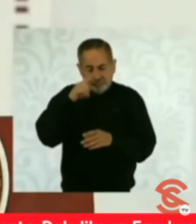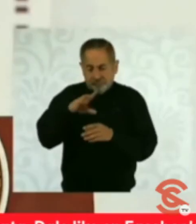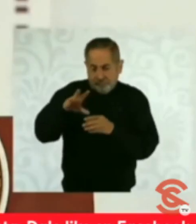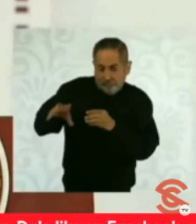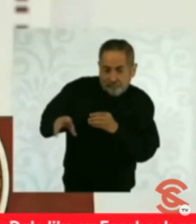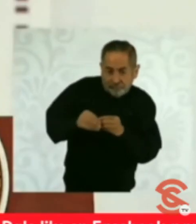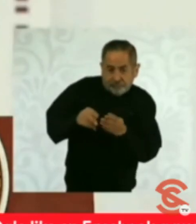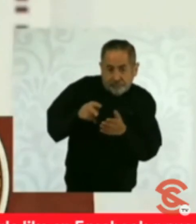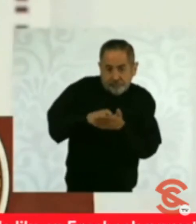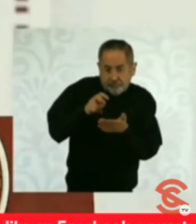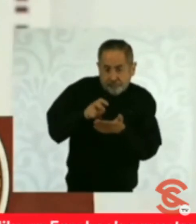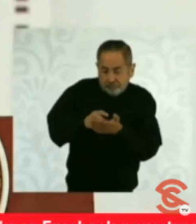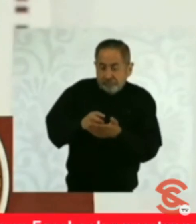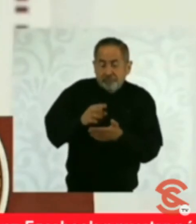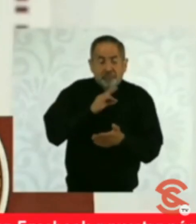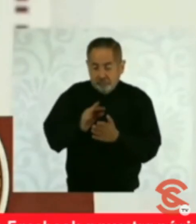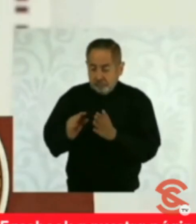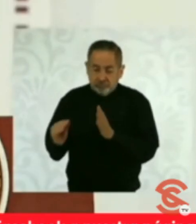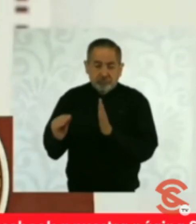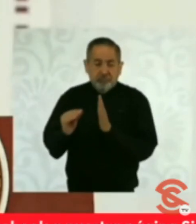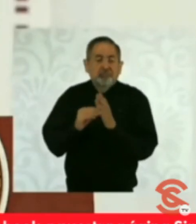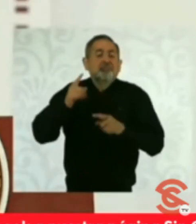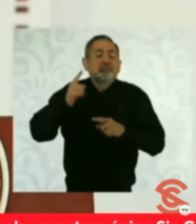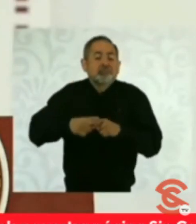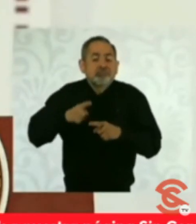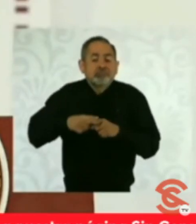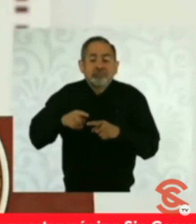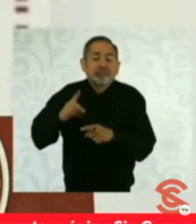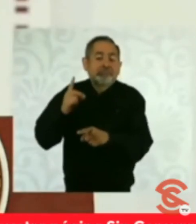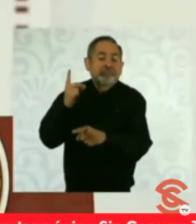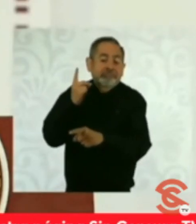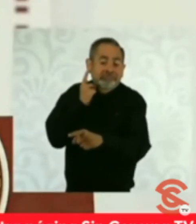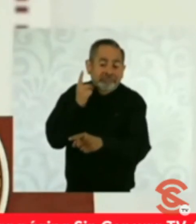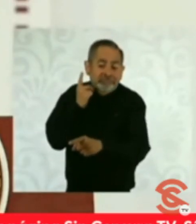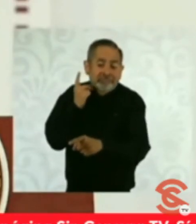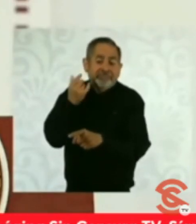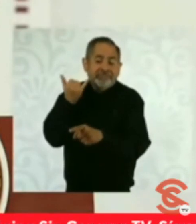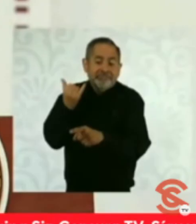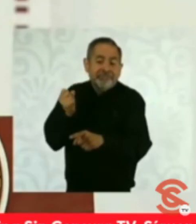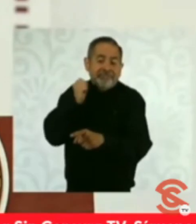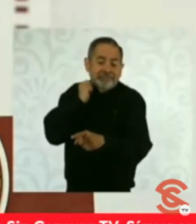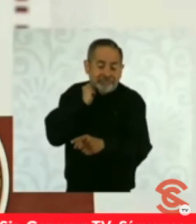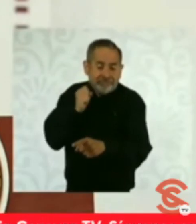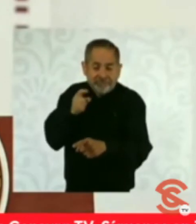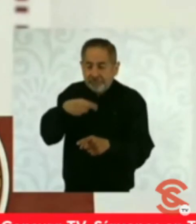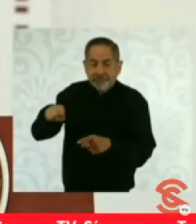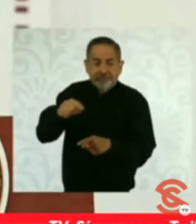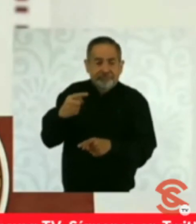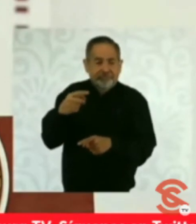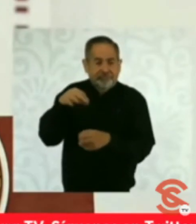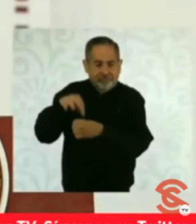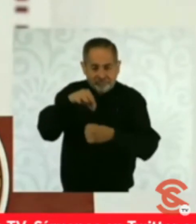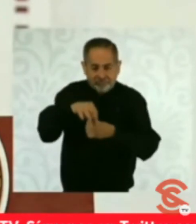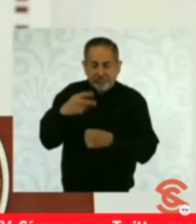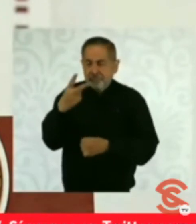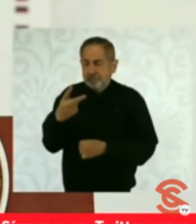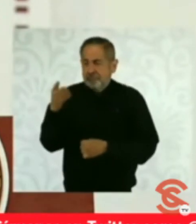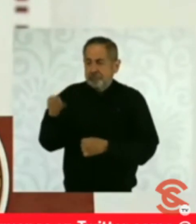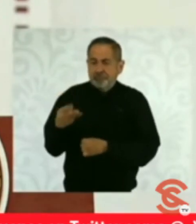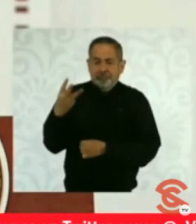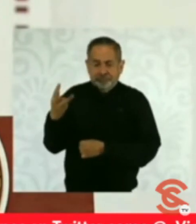adiciones o reformas lleguen a ser parte de la misma, se requiere que el Congreso de la Unión, por el voto de las 2/3